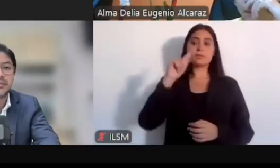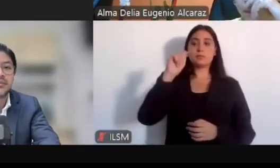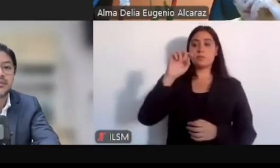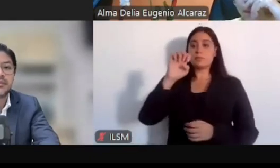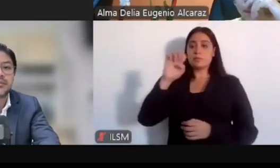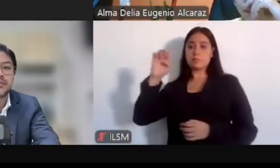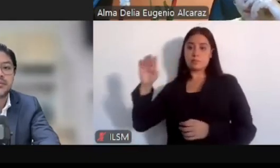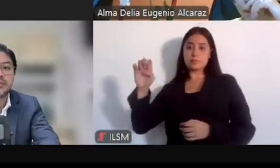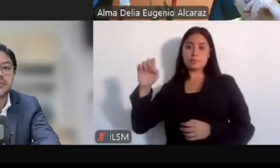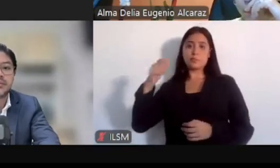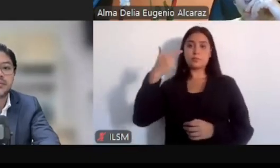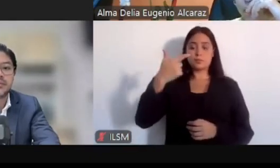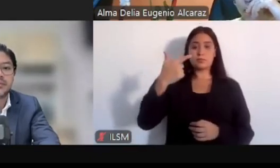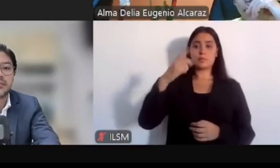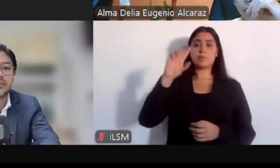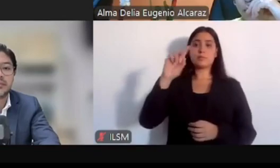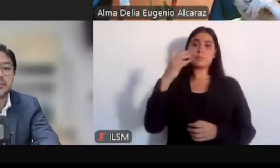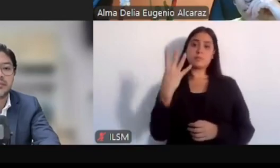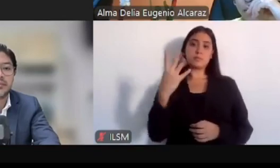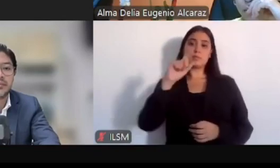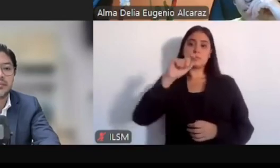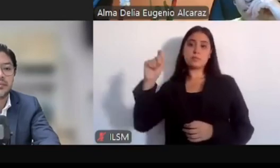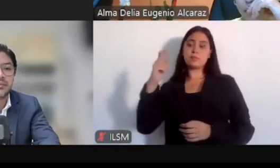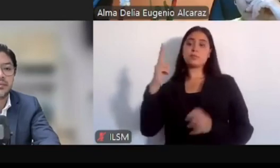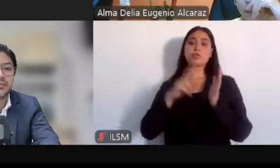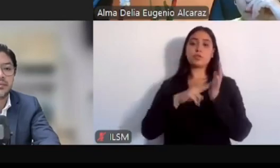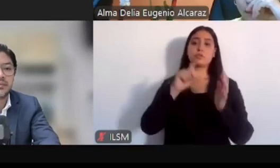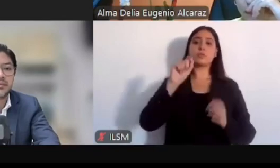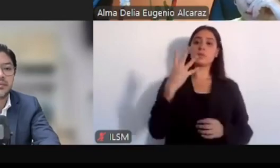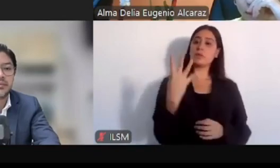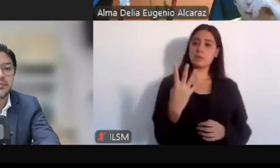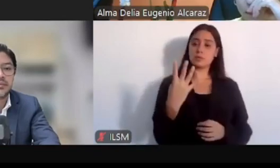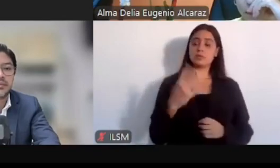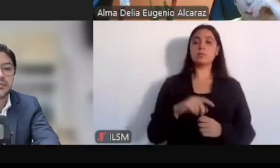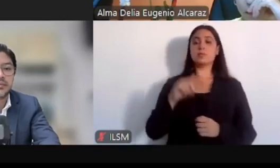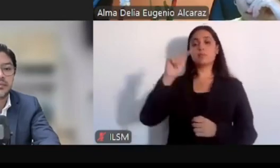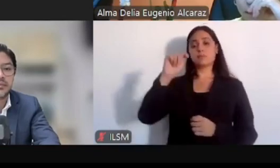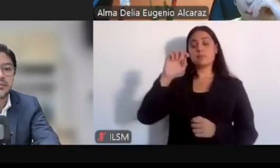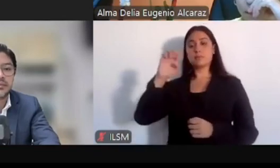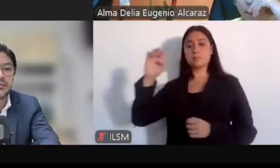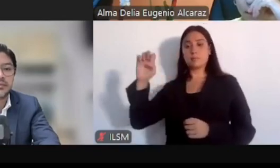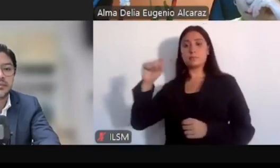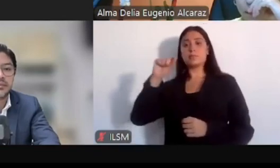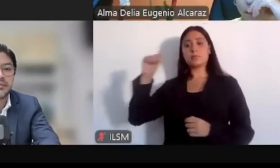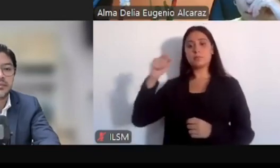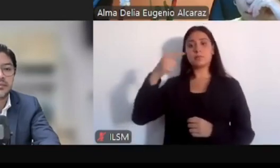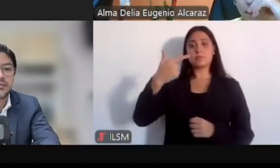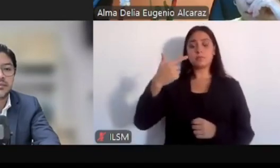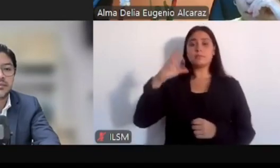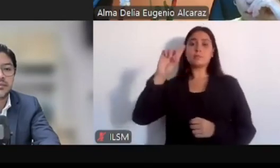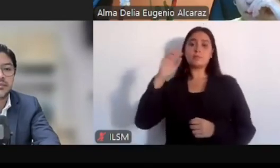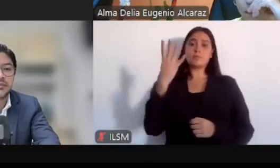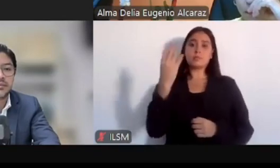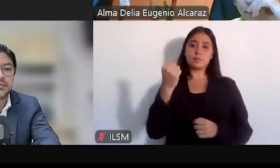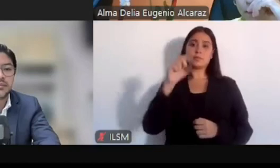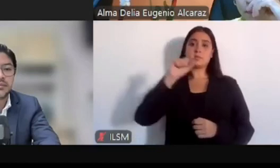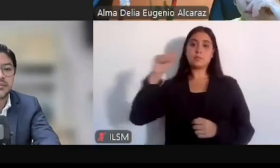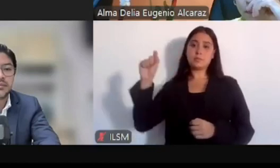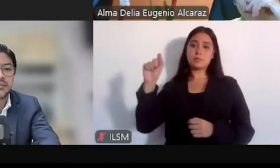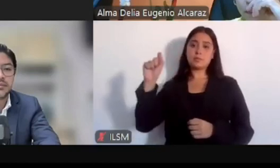dial di 34/2 24 tee dial he dial 39